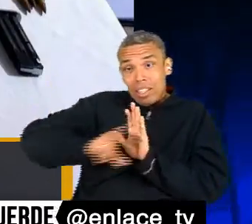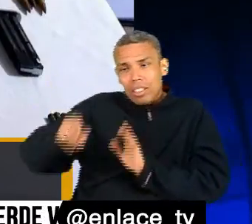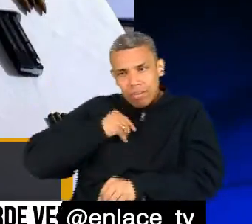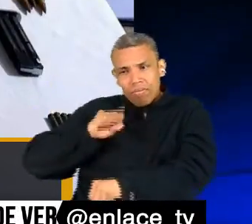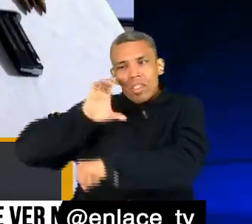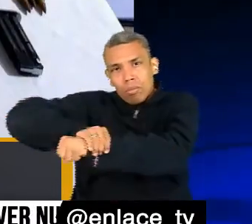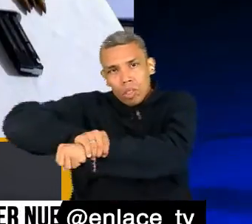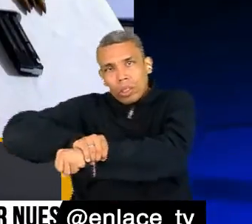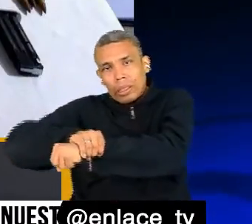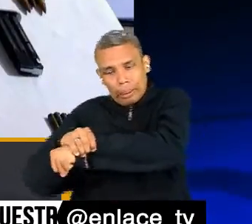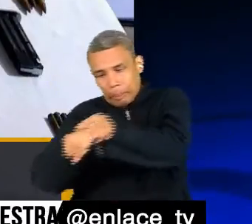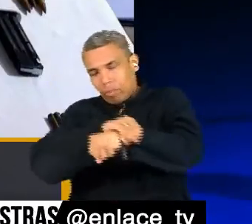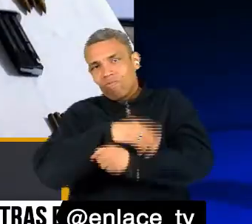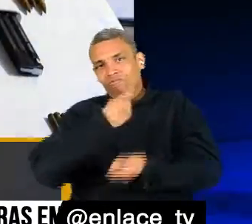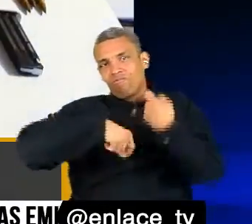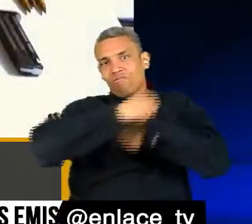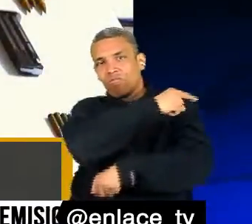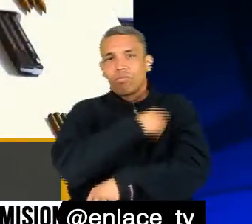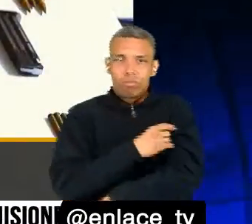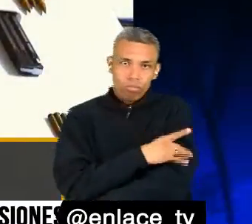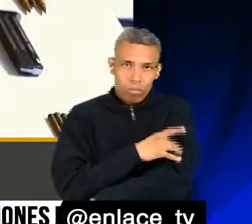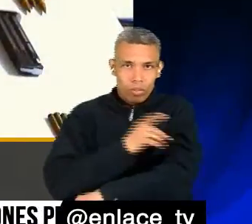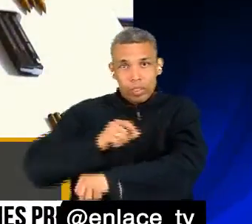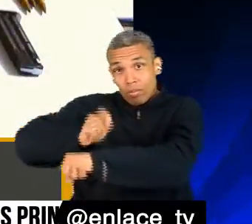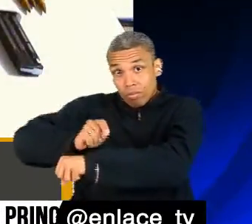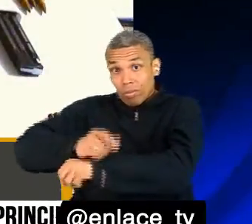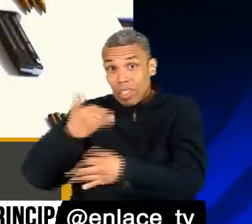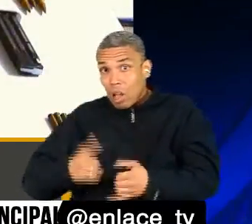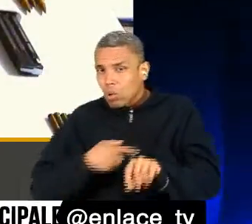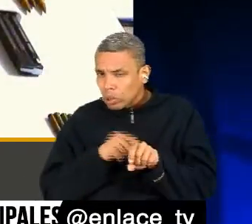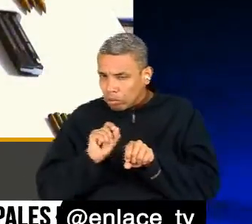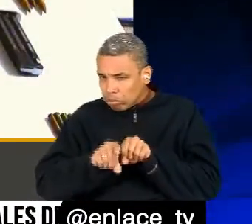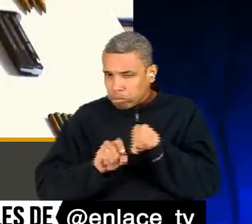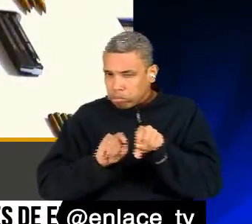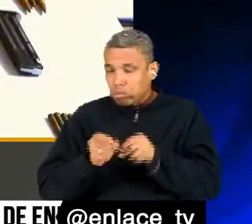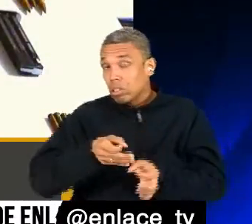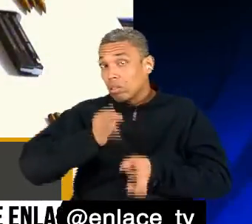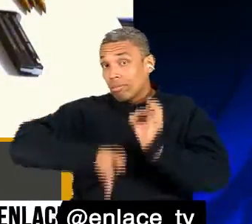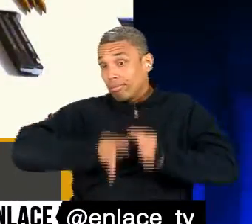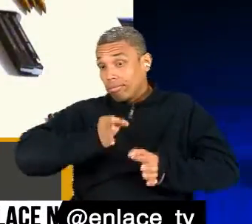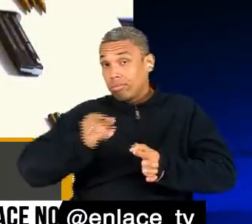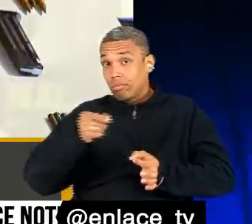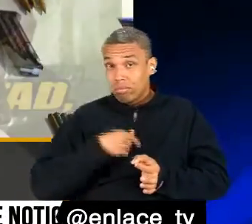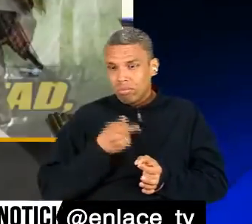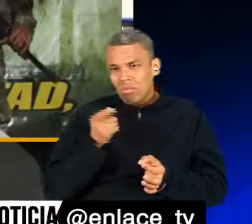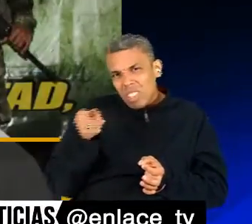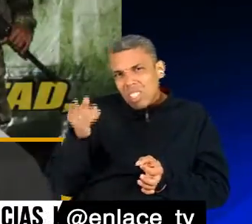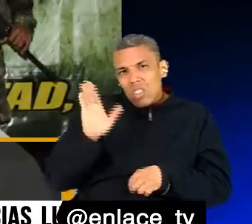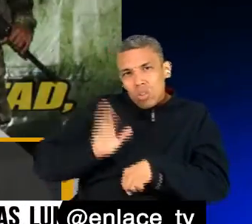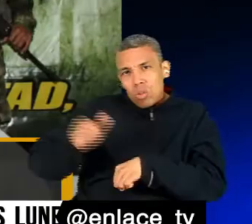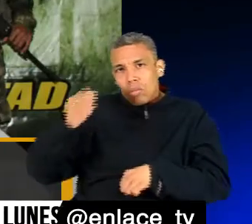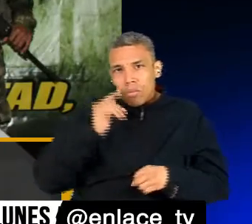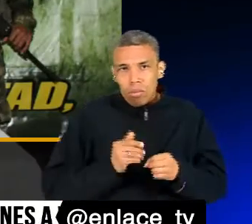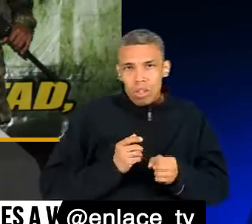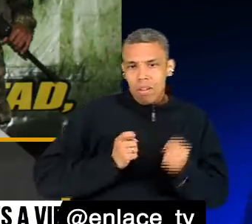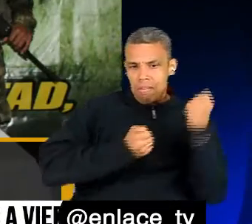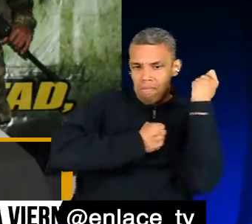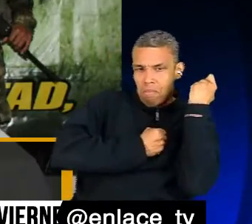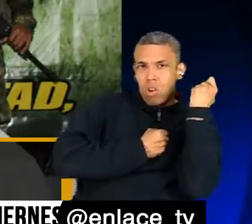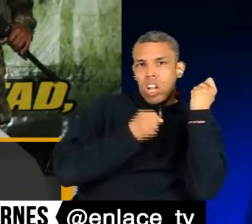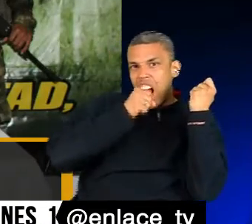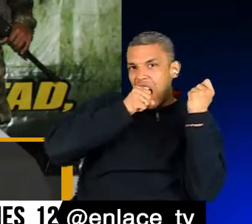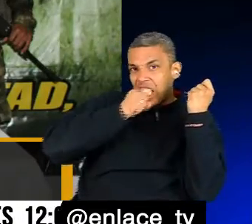fue dejado a disposición de la Fiscalía, en donde deberá responder por el delito de tráfico, fabricación, porte ilegal de armas de fuego